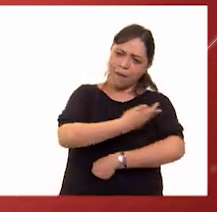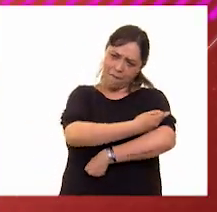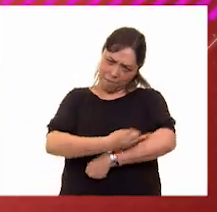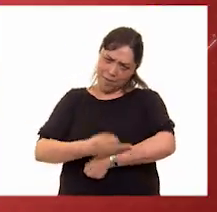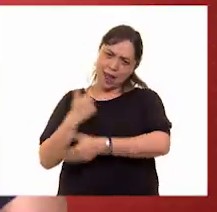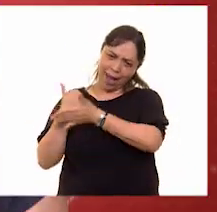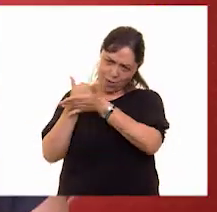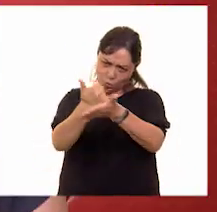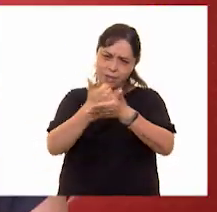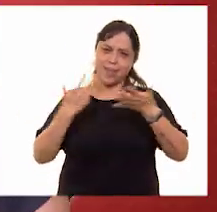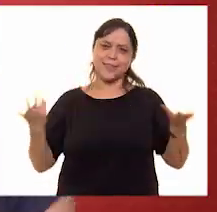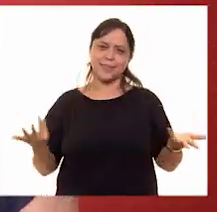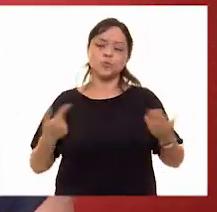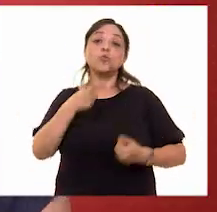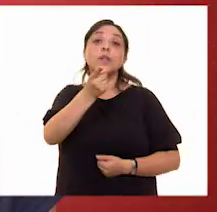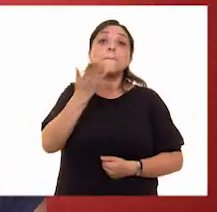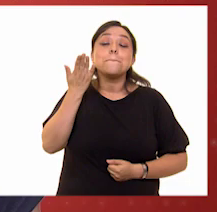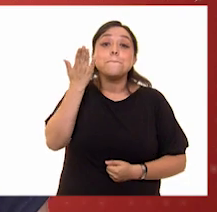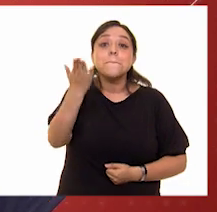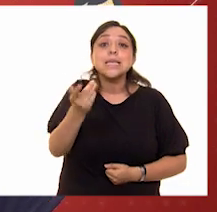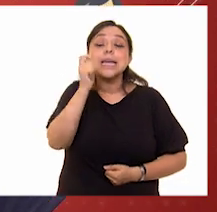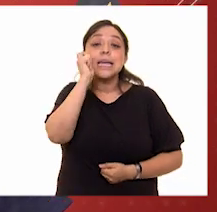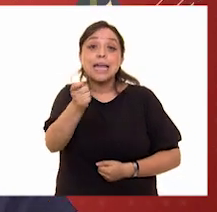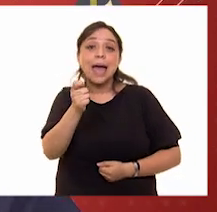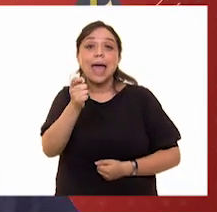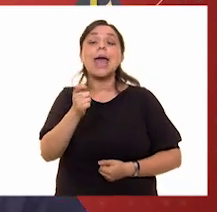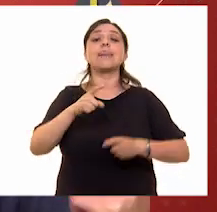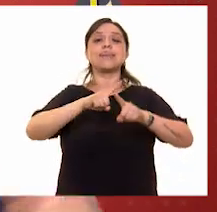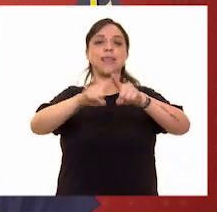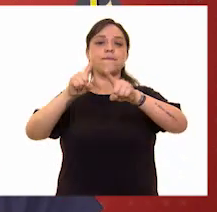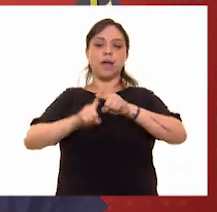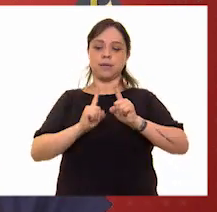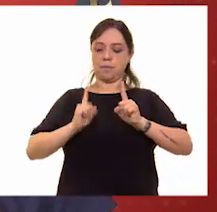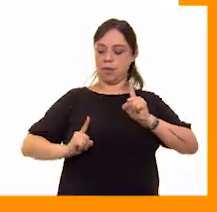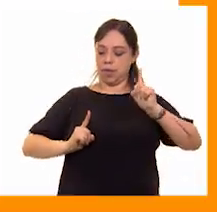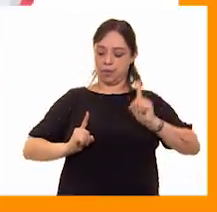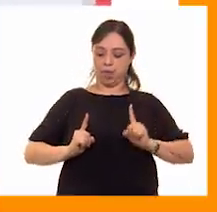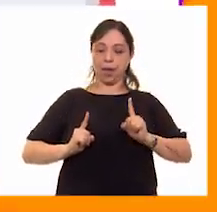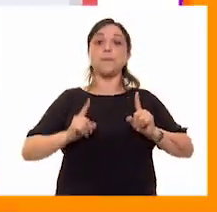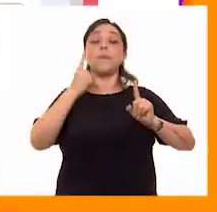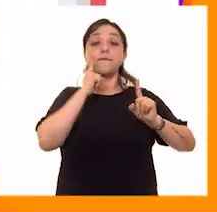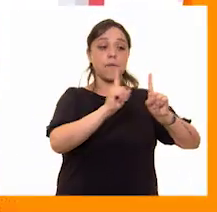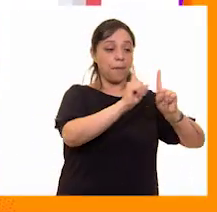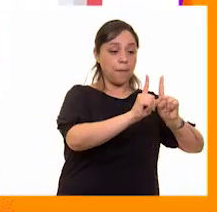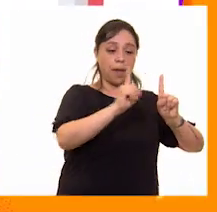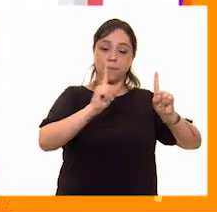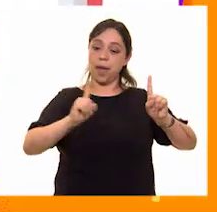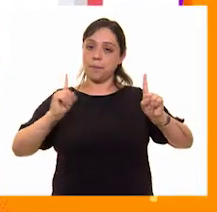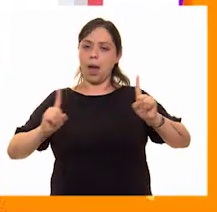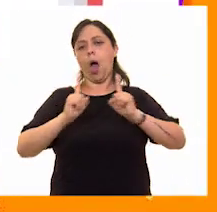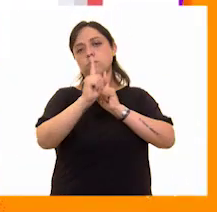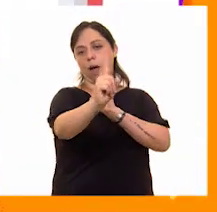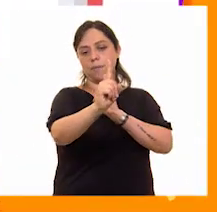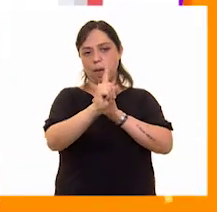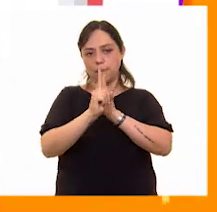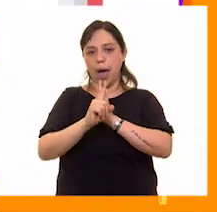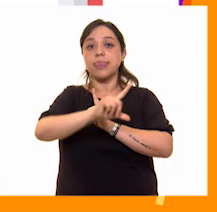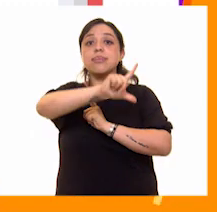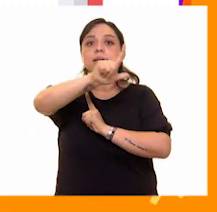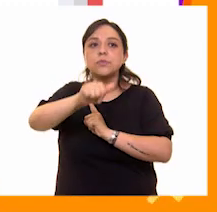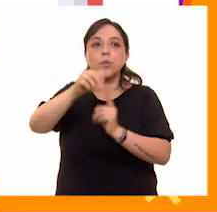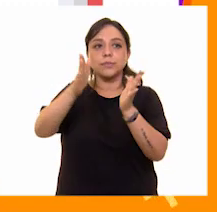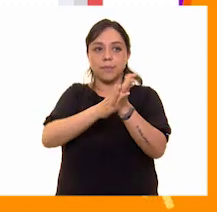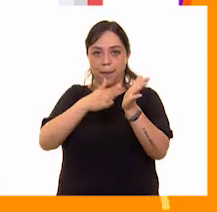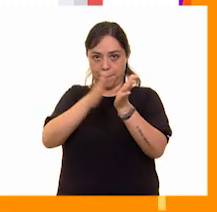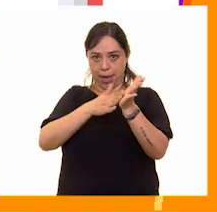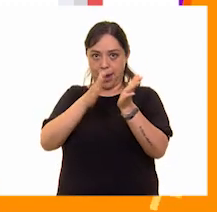esta actividad. Y pídanles que se coloquen en distintos puntos pero alineados. Luego, escriben en un papel una serie de